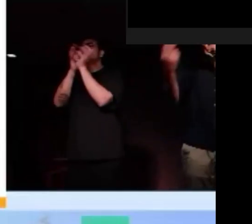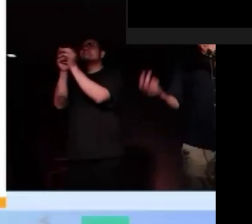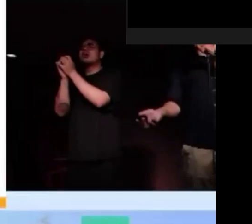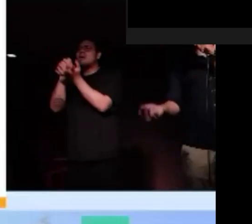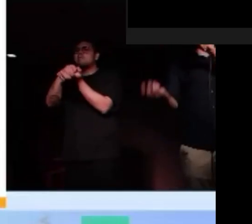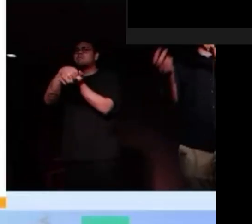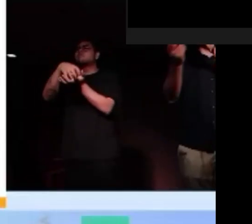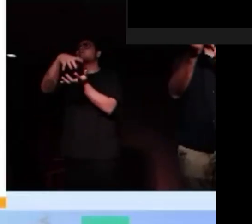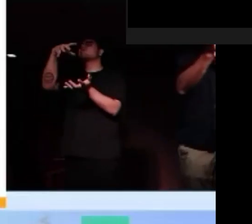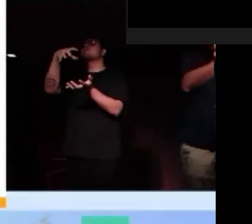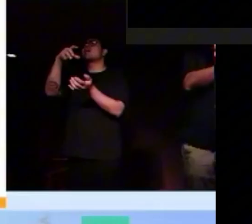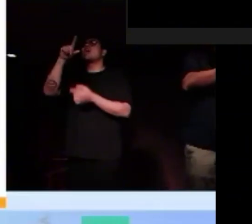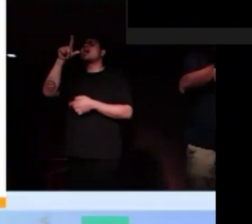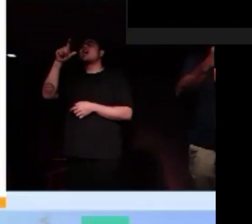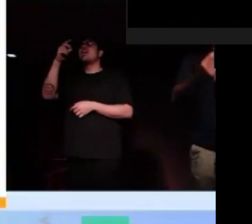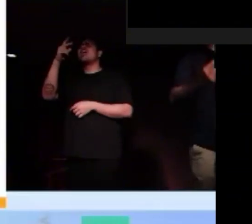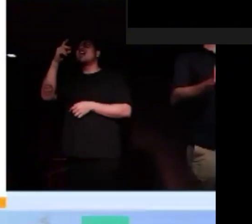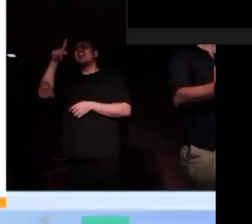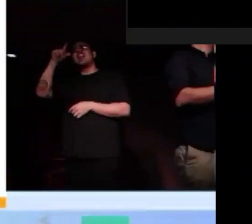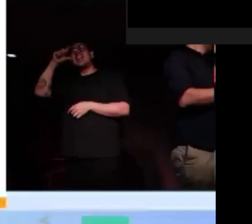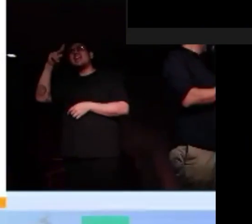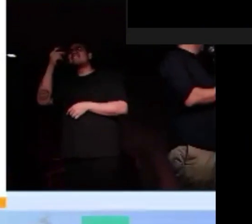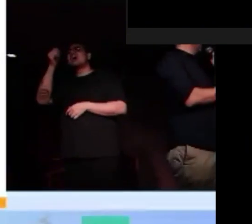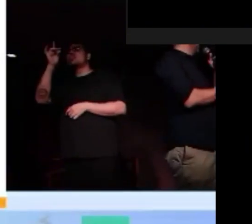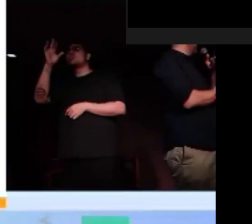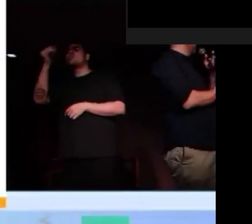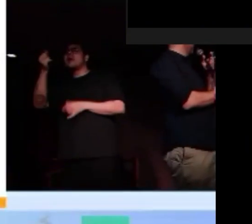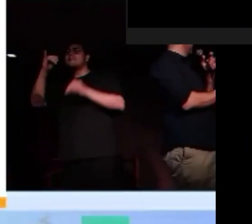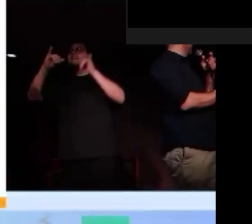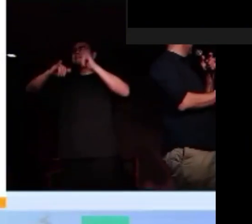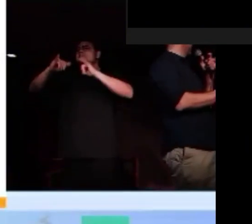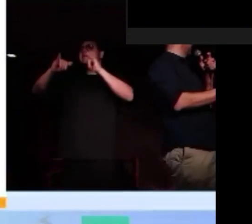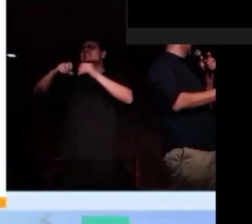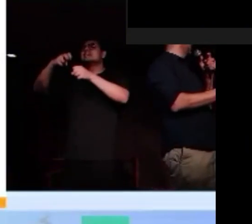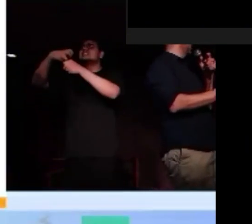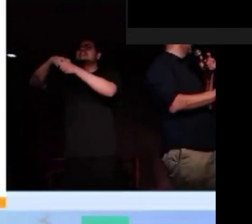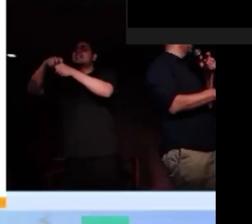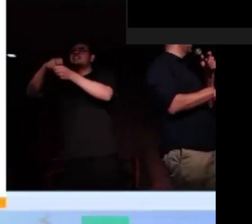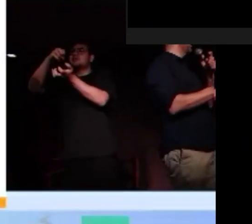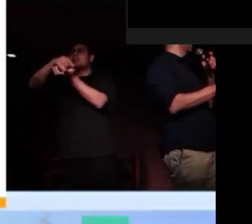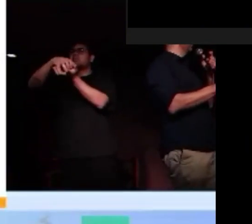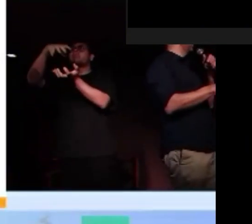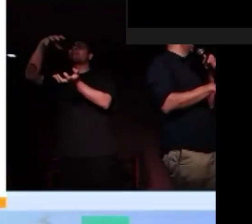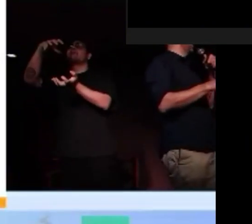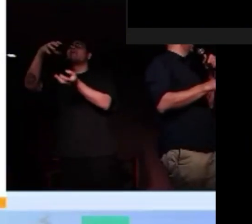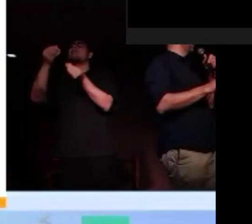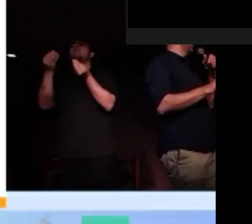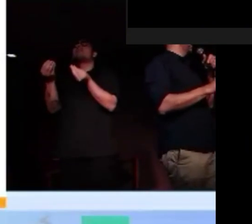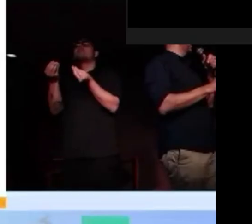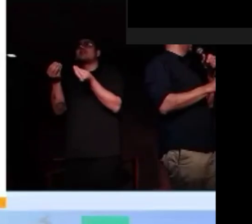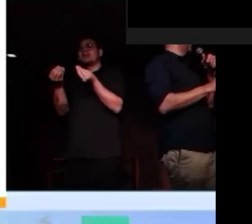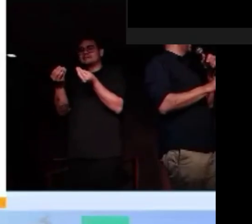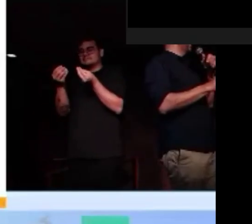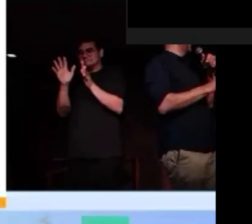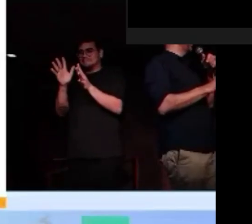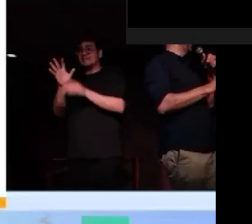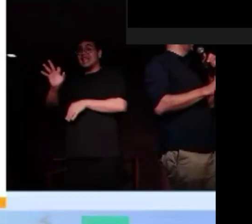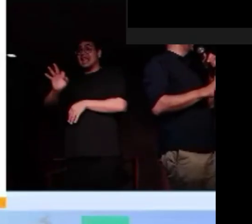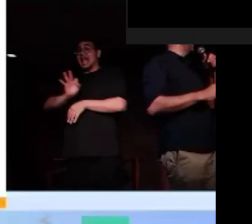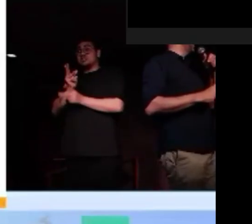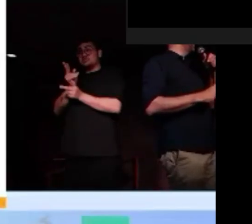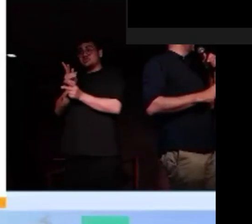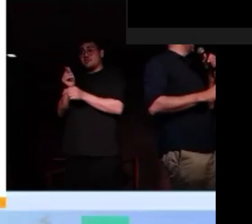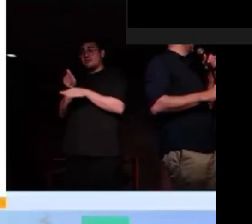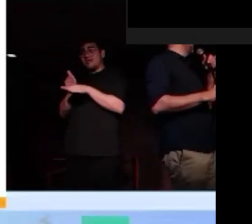usaban levaduras en la cerveza, en la pizza, a fin de año en la facultad se organiza un congreso de cierre de